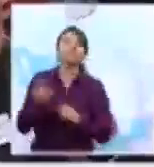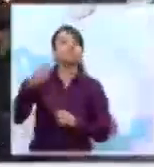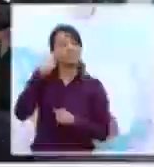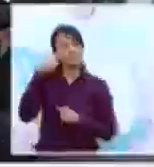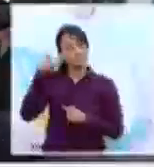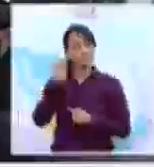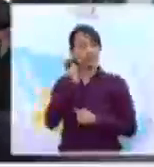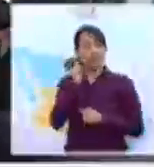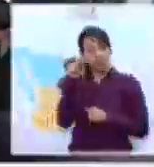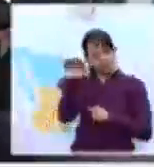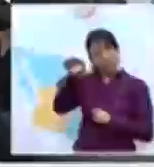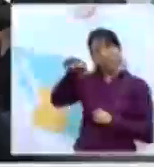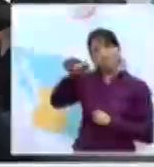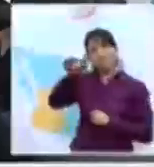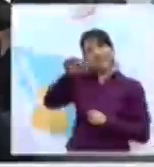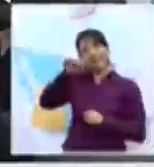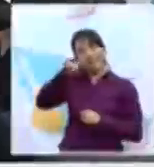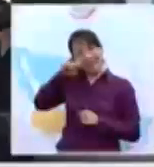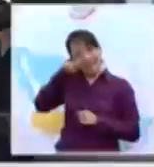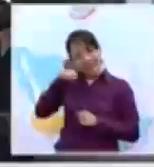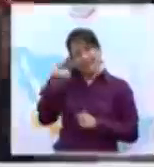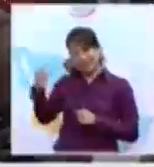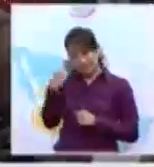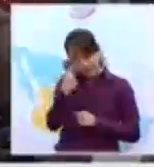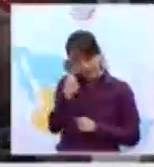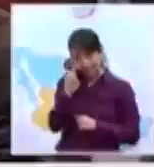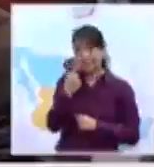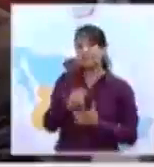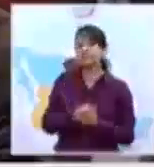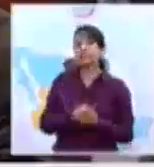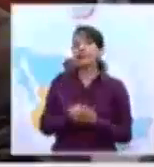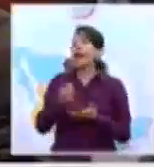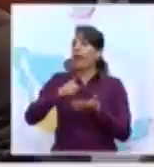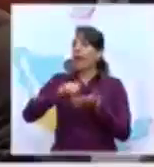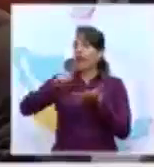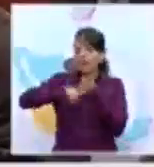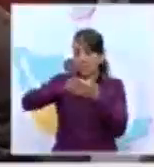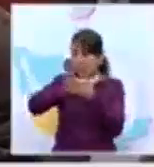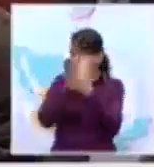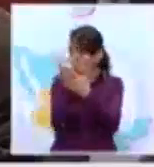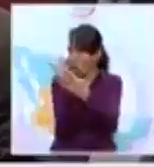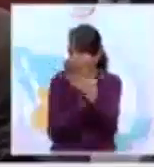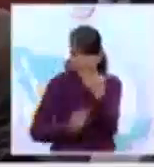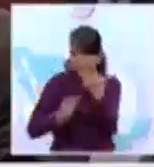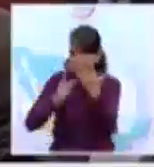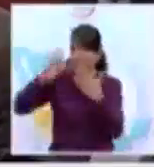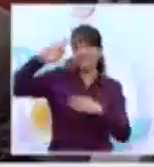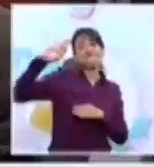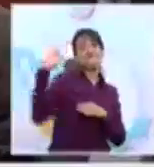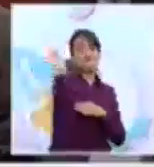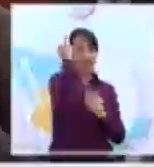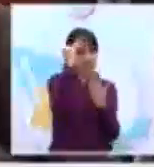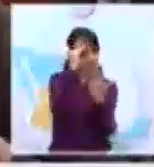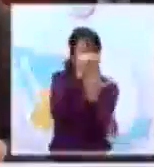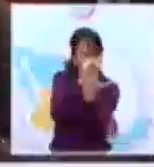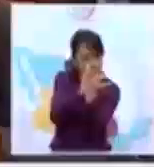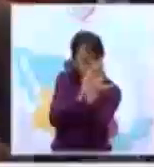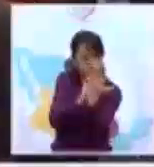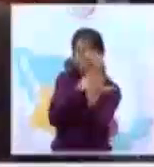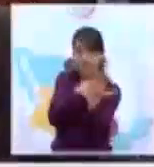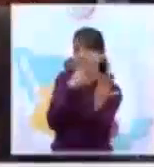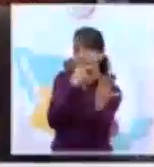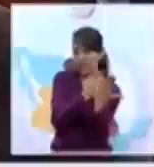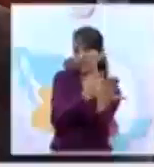Martínez, un solo párrafo, en un solo programa de gobierno federal, donde la familia sea considerada como un actor, pero la familia